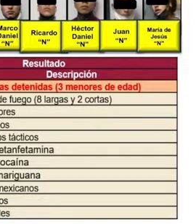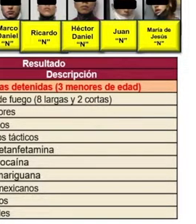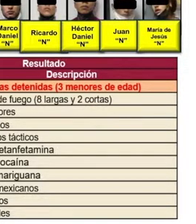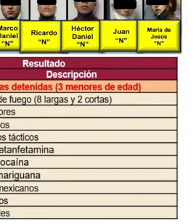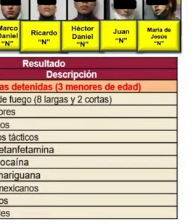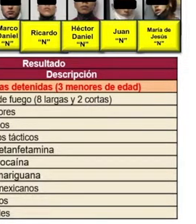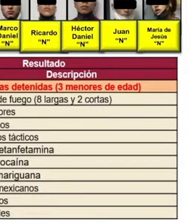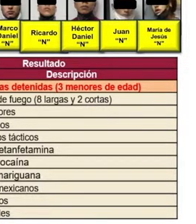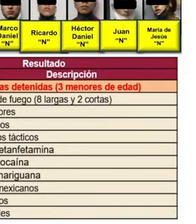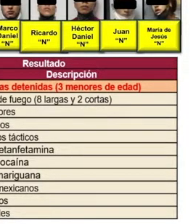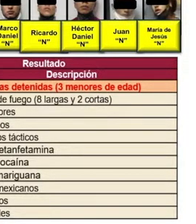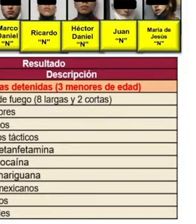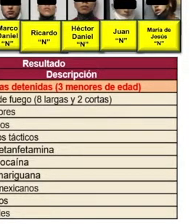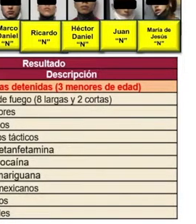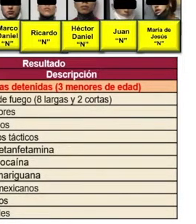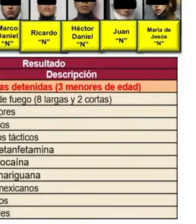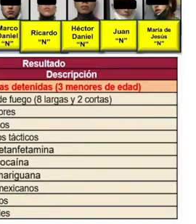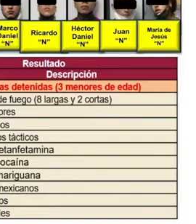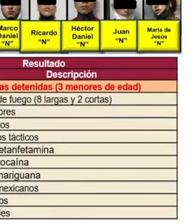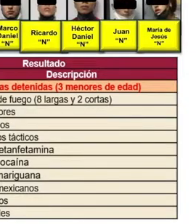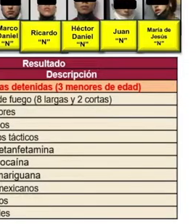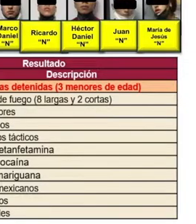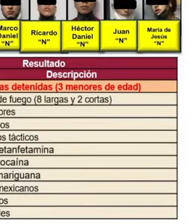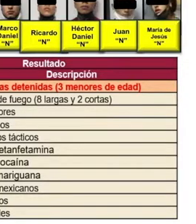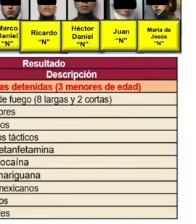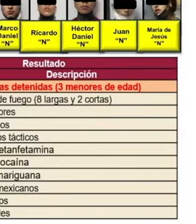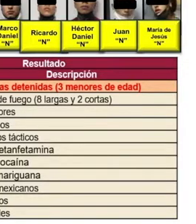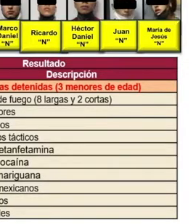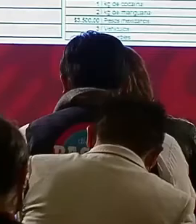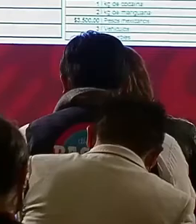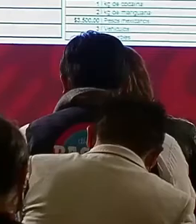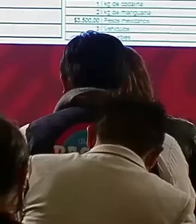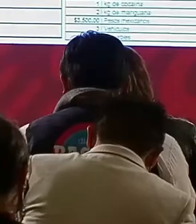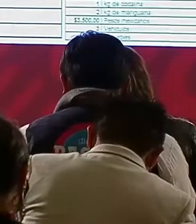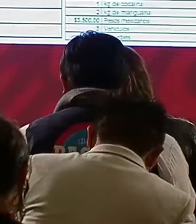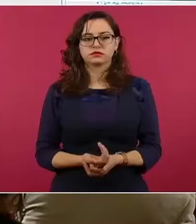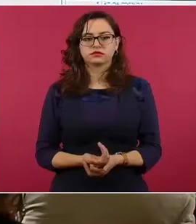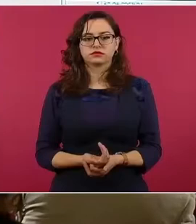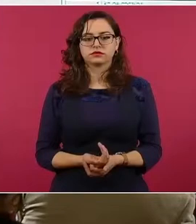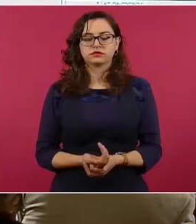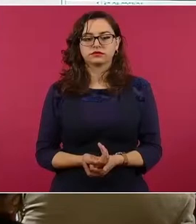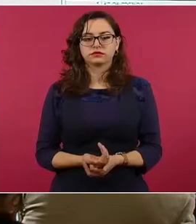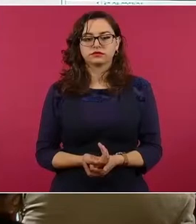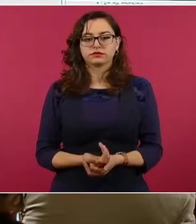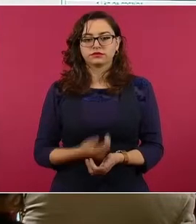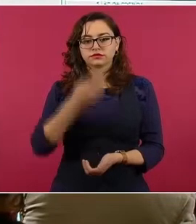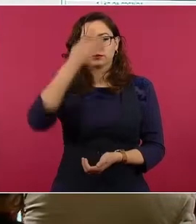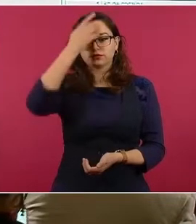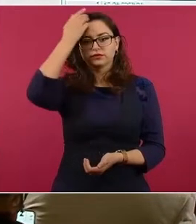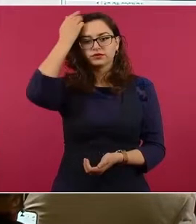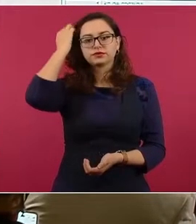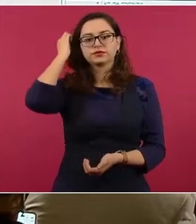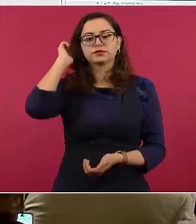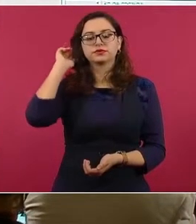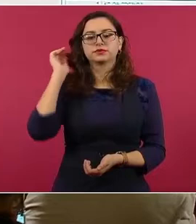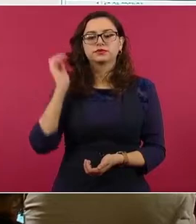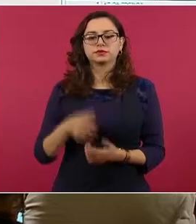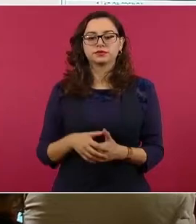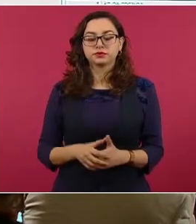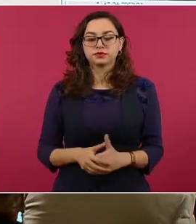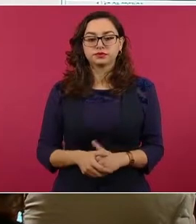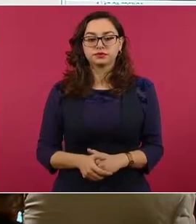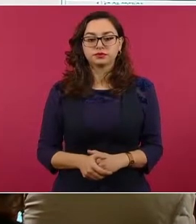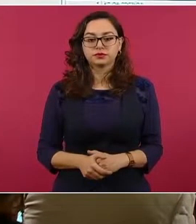menores de edad, con diez armas de fuego y diferente equipo táctico, también con drogas